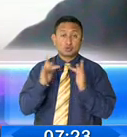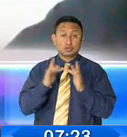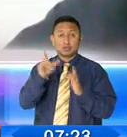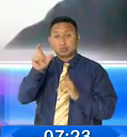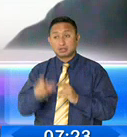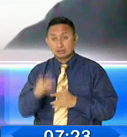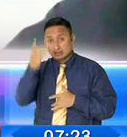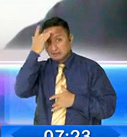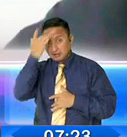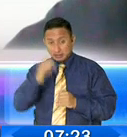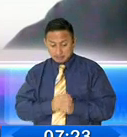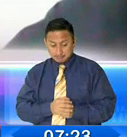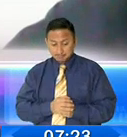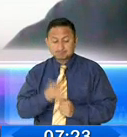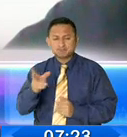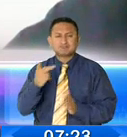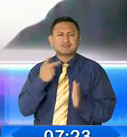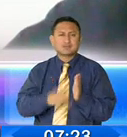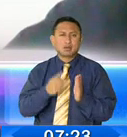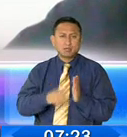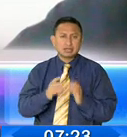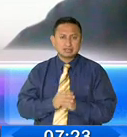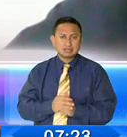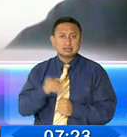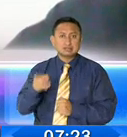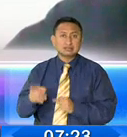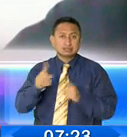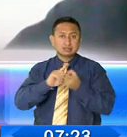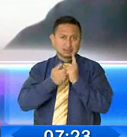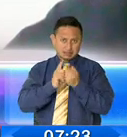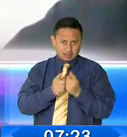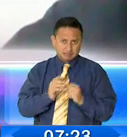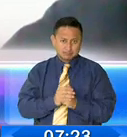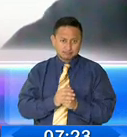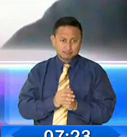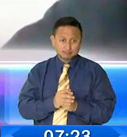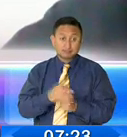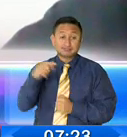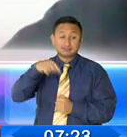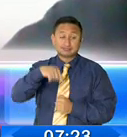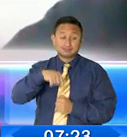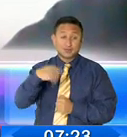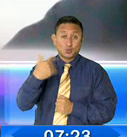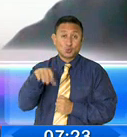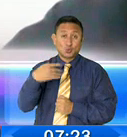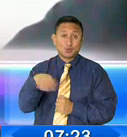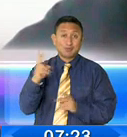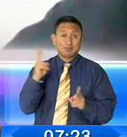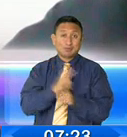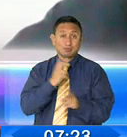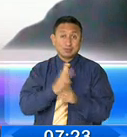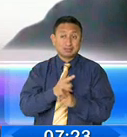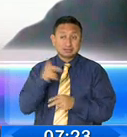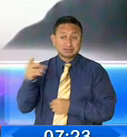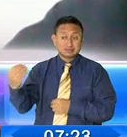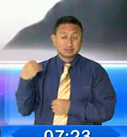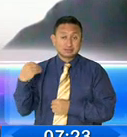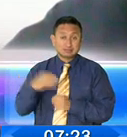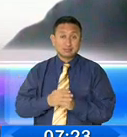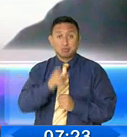¿Qué pasa con estas variantes? Estas variantes agravan más, a decir de algunos reportes, al